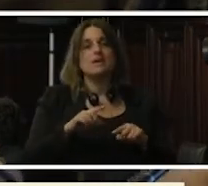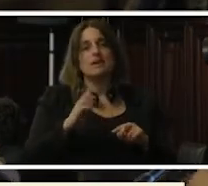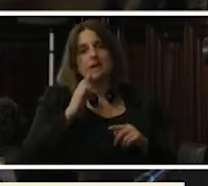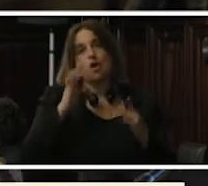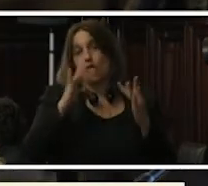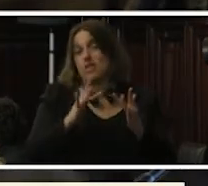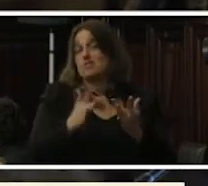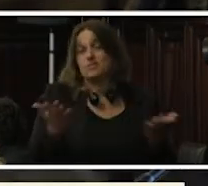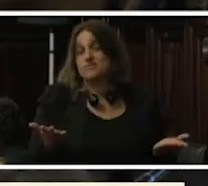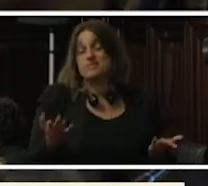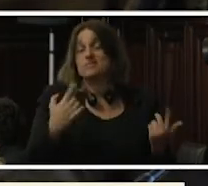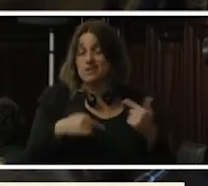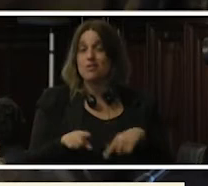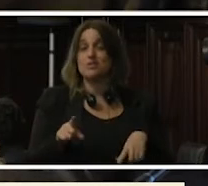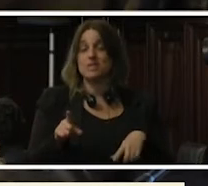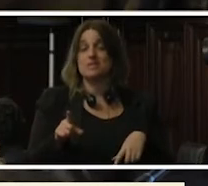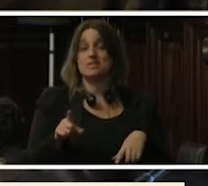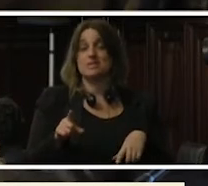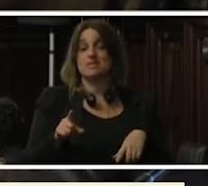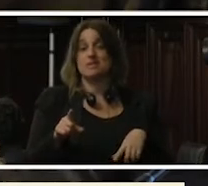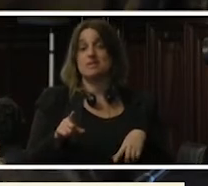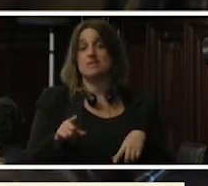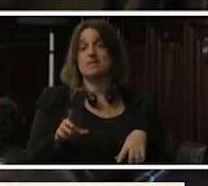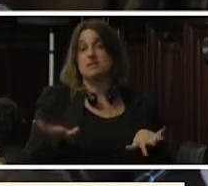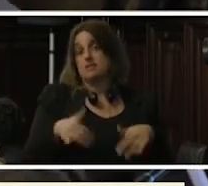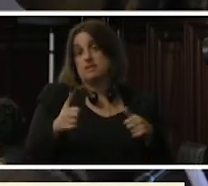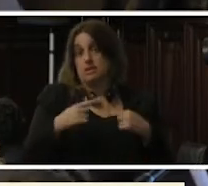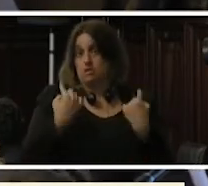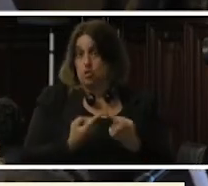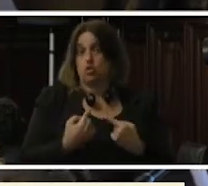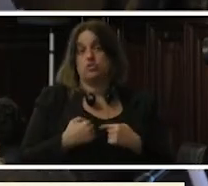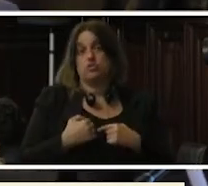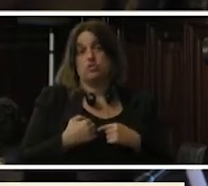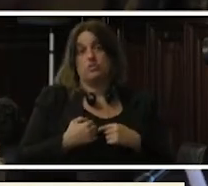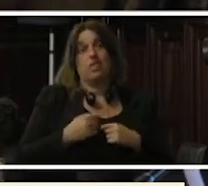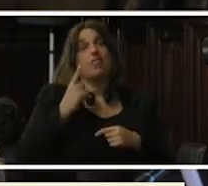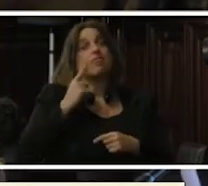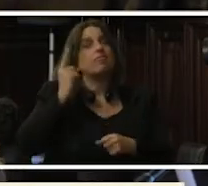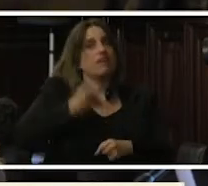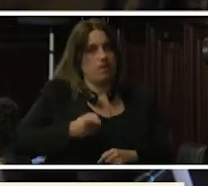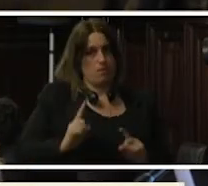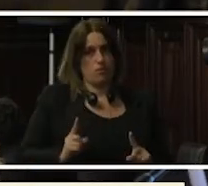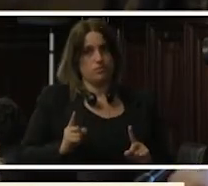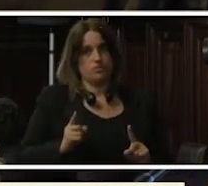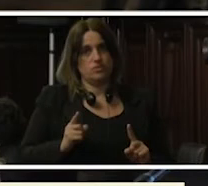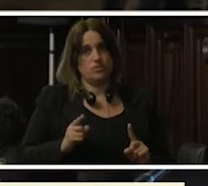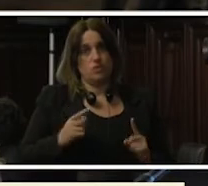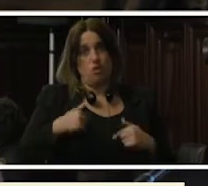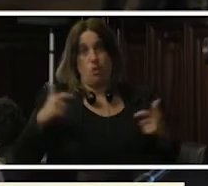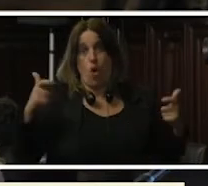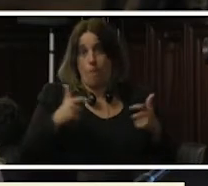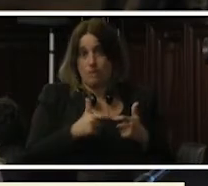acercamiento. Y bueno, nos corresponde como